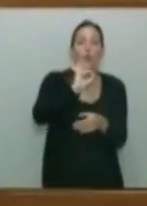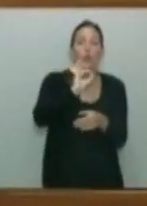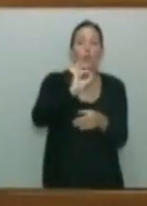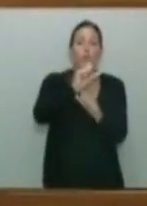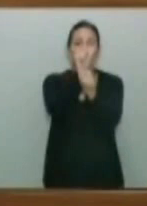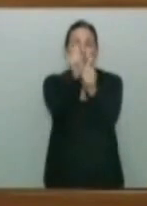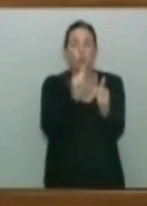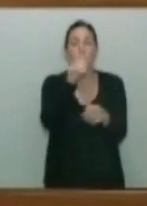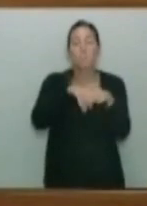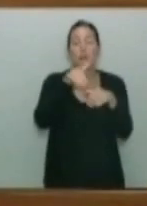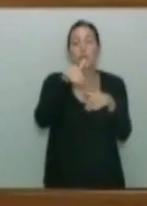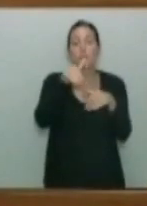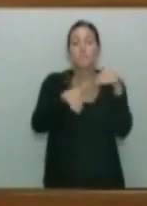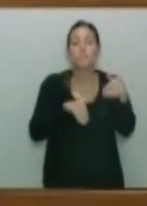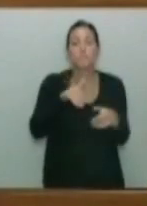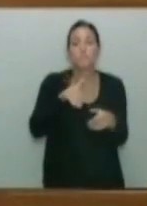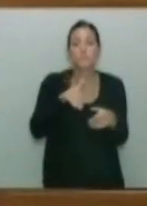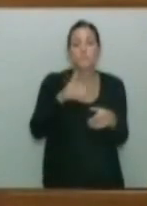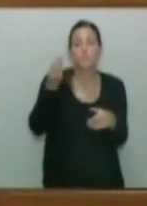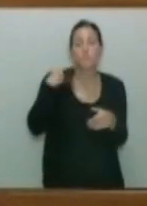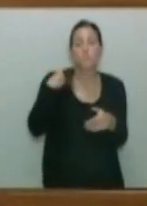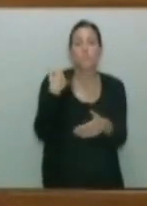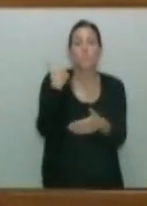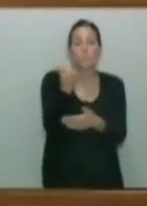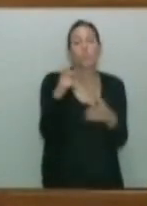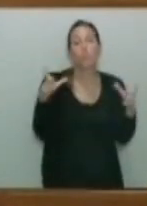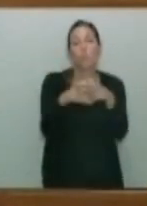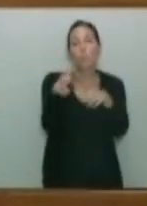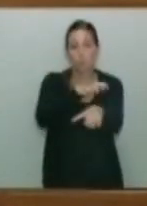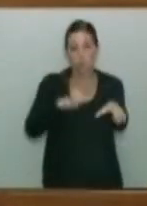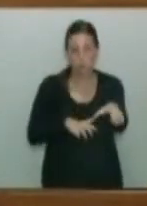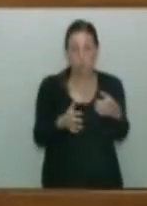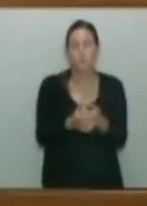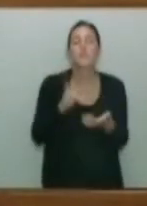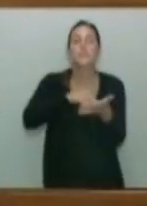caso la fórmula DONT, que ya privilegia a aquellas fuerzas mayoritarias.